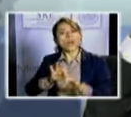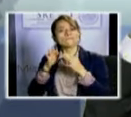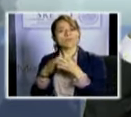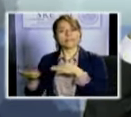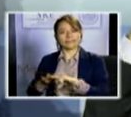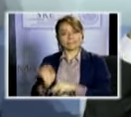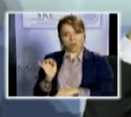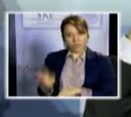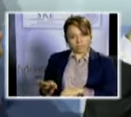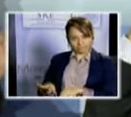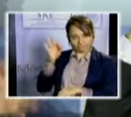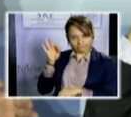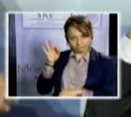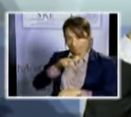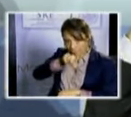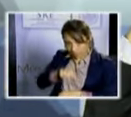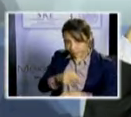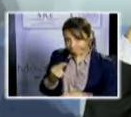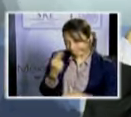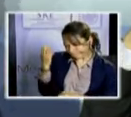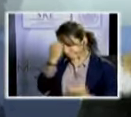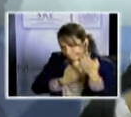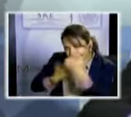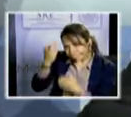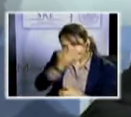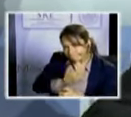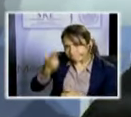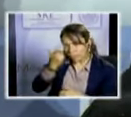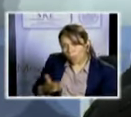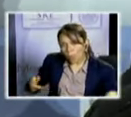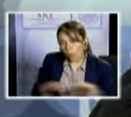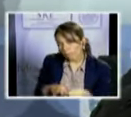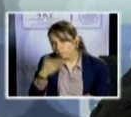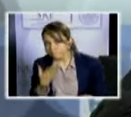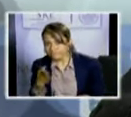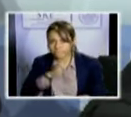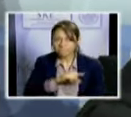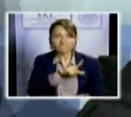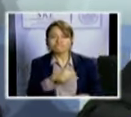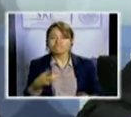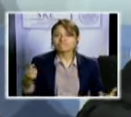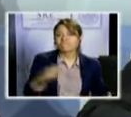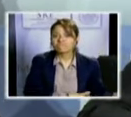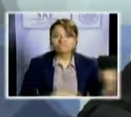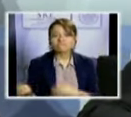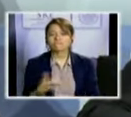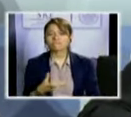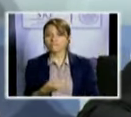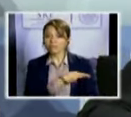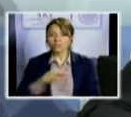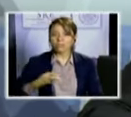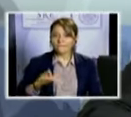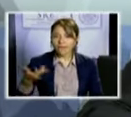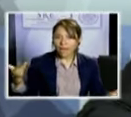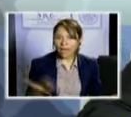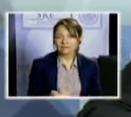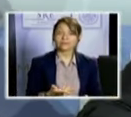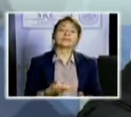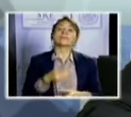alternativas, repito, no solo en un terreno, sino en el conjunto de acciones que el Estado y la sociedad pueden hacer y con